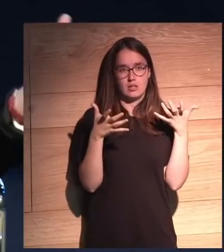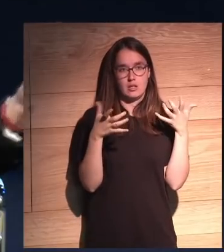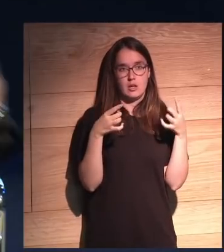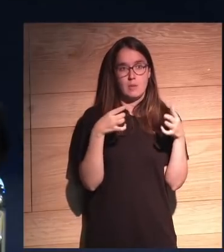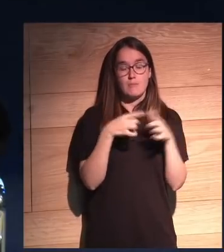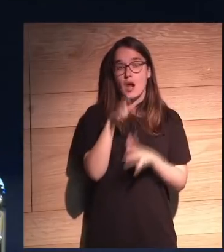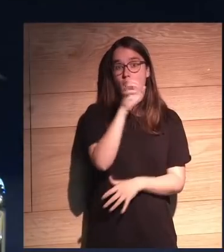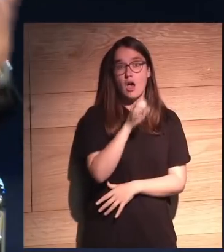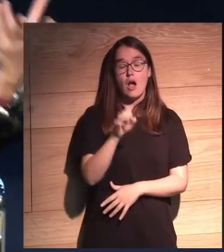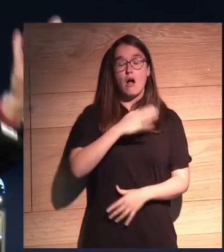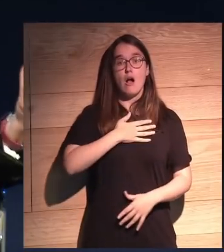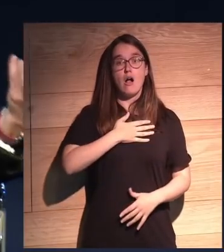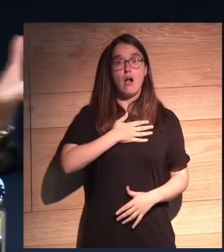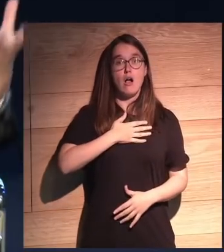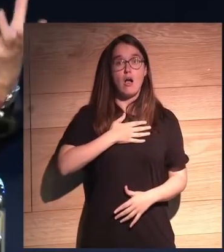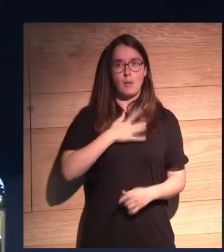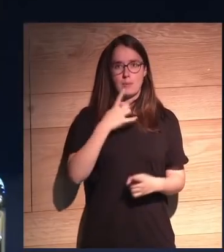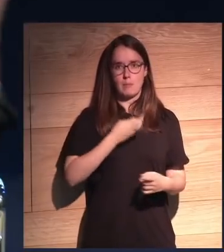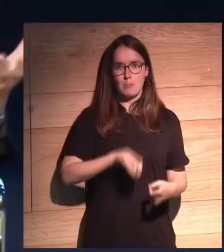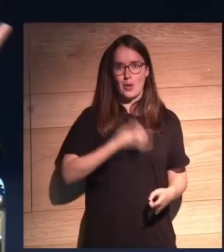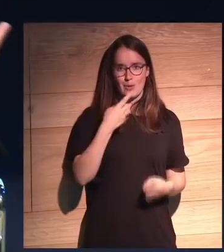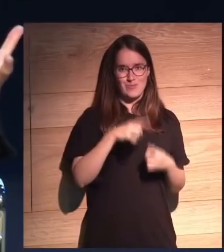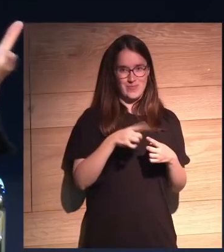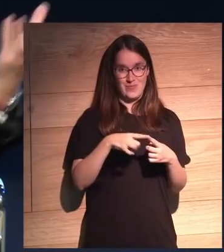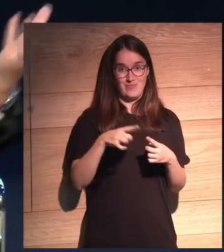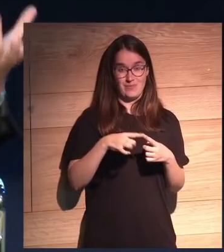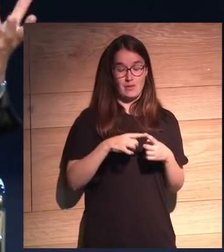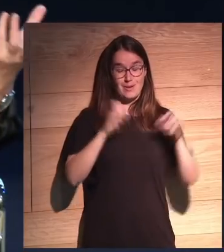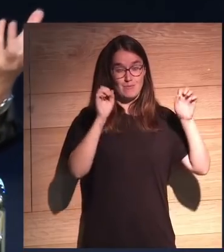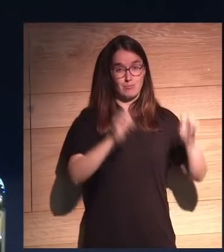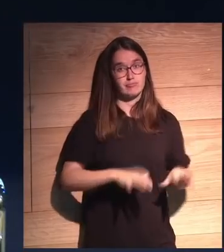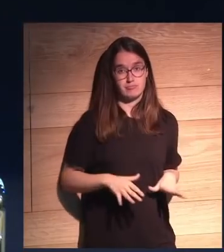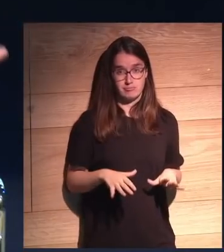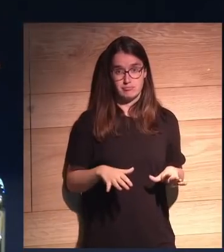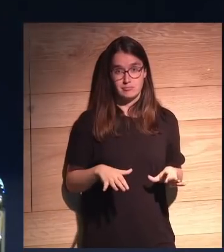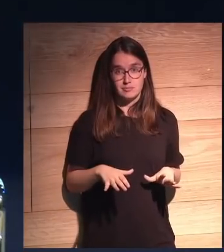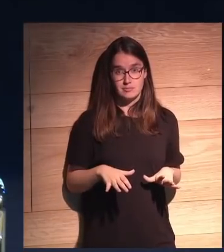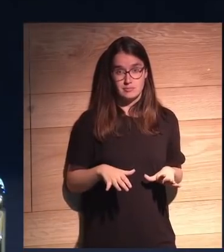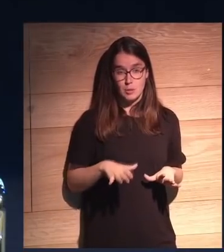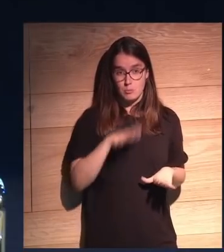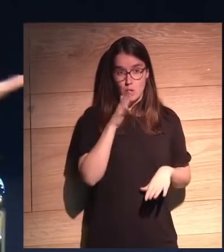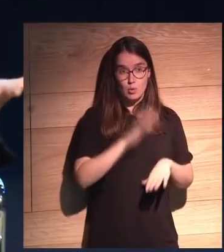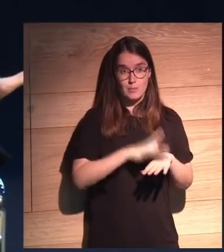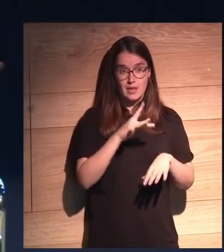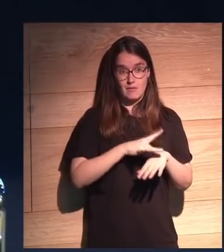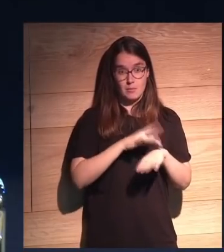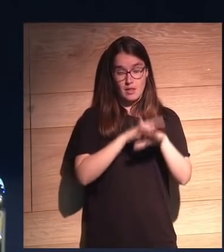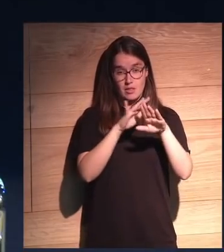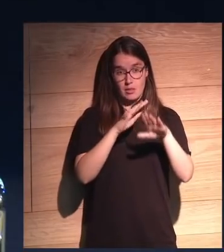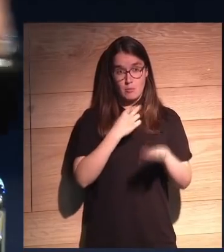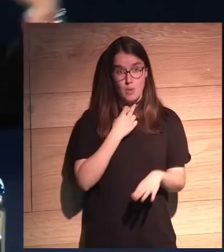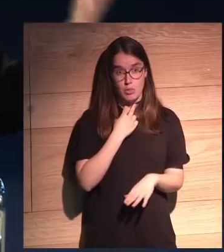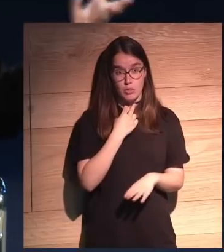para la ópera, que era su primera vocación, a la que tiene que renunciar por culpa de la tuberculosis que acaba con su